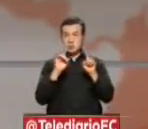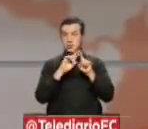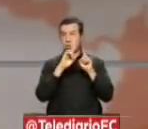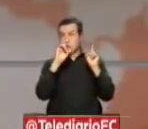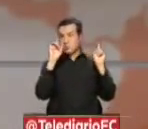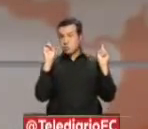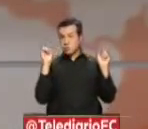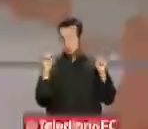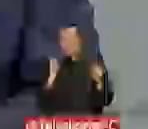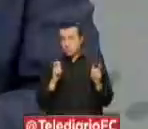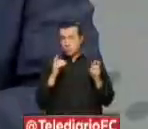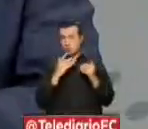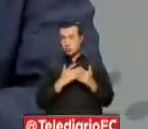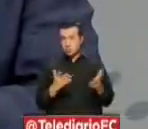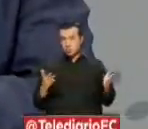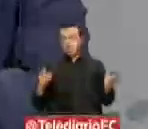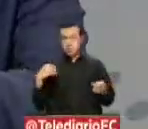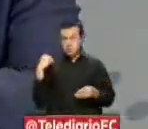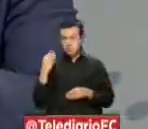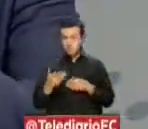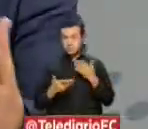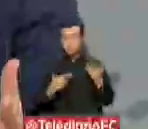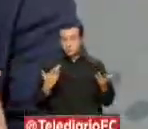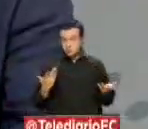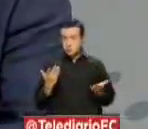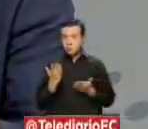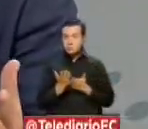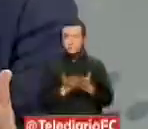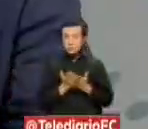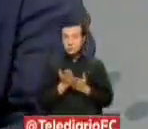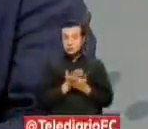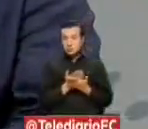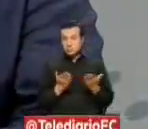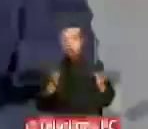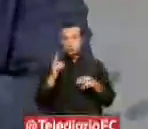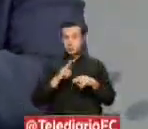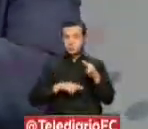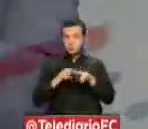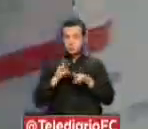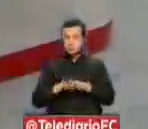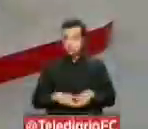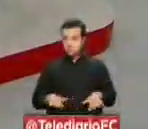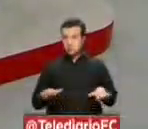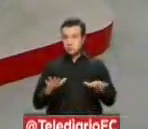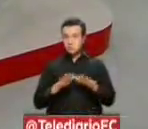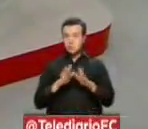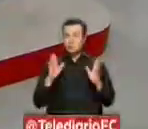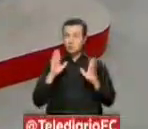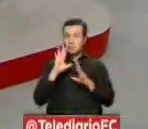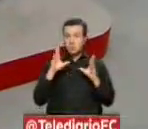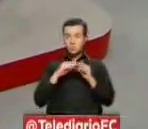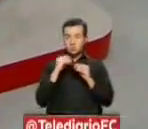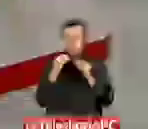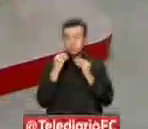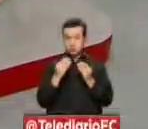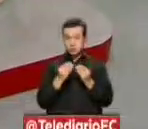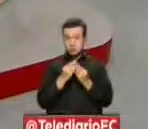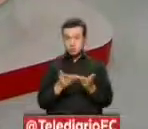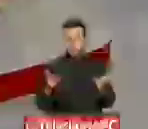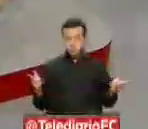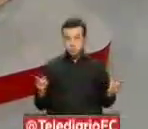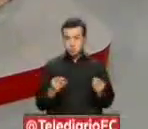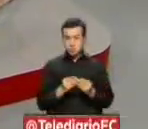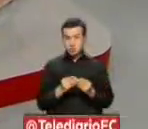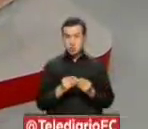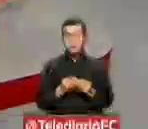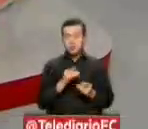vivienda, los proveedores de servicios de construcción, el financista, etcétera, toda la